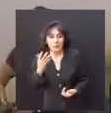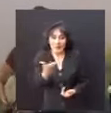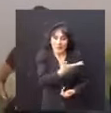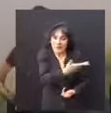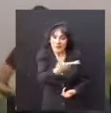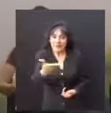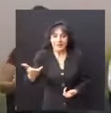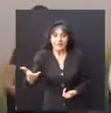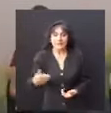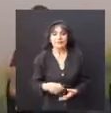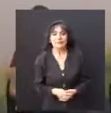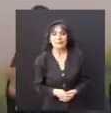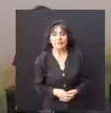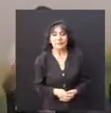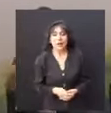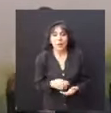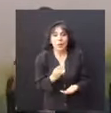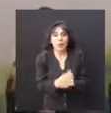Quedan ya solo